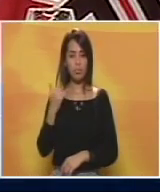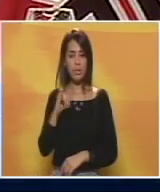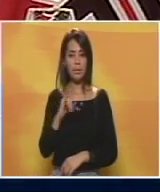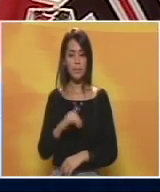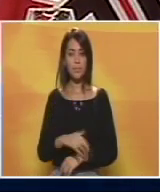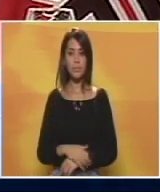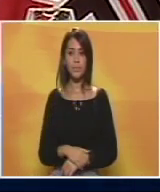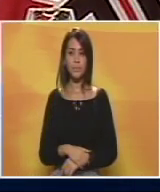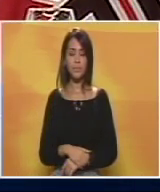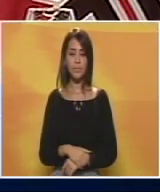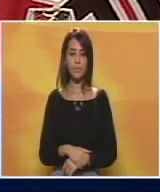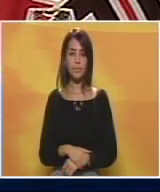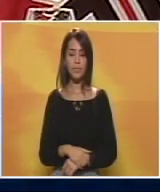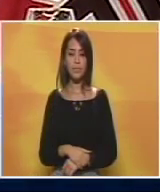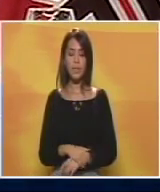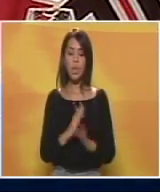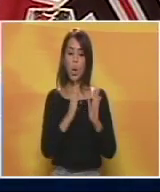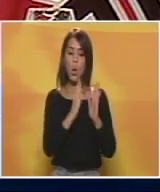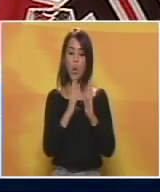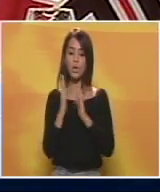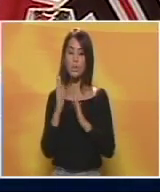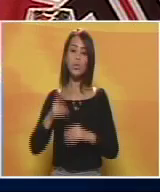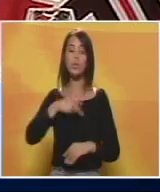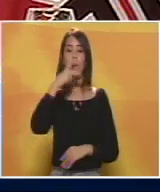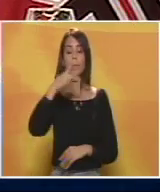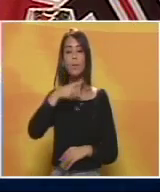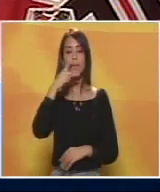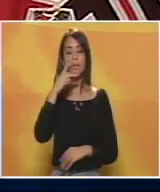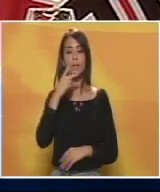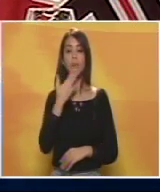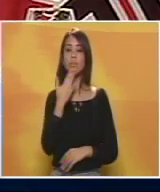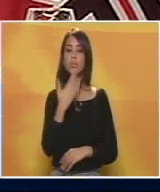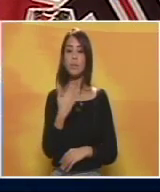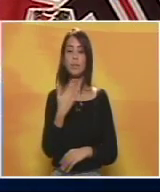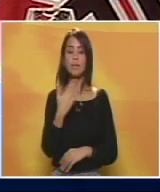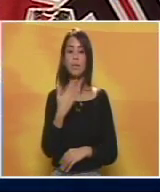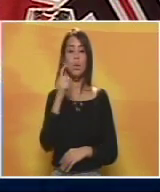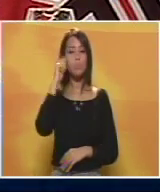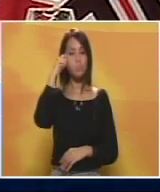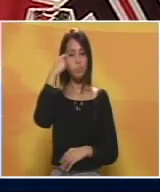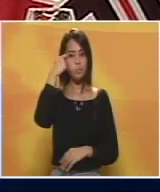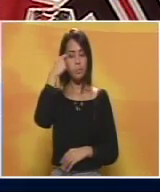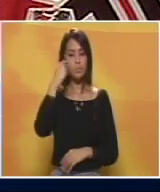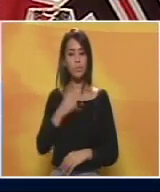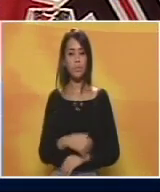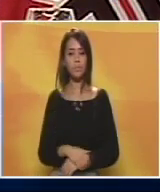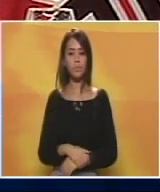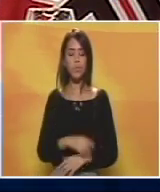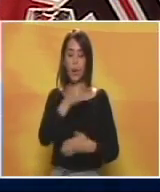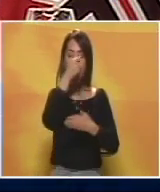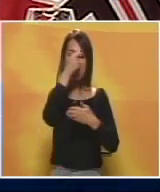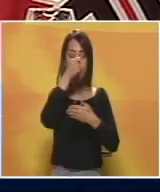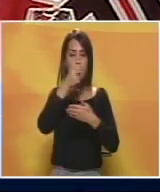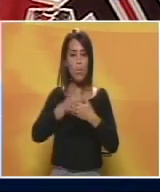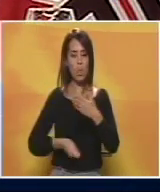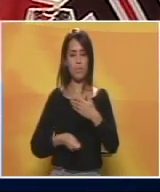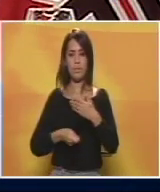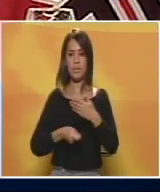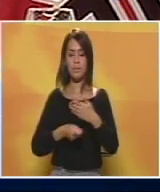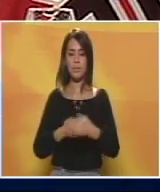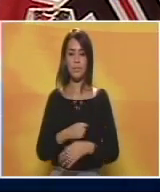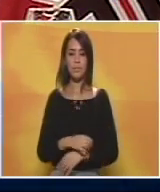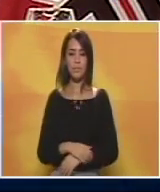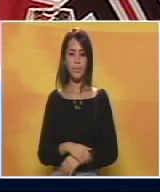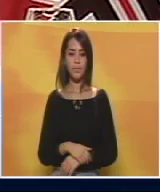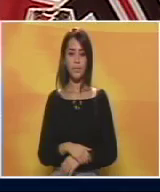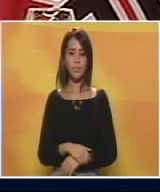estado incluso organizaciones políticas solicitando que la recordemos, y es que está prohibido